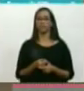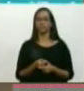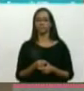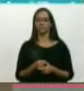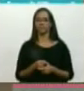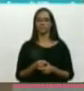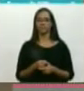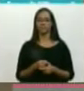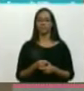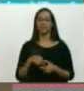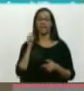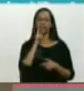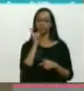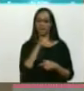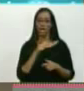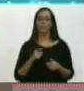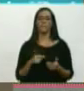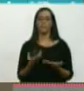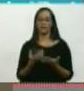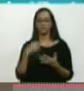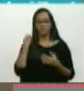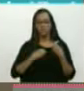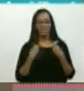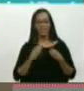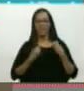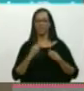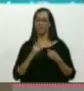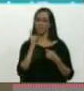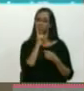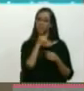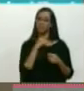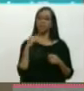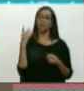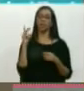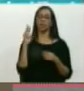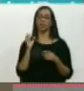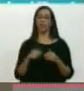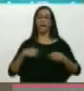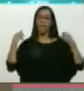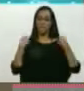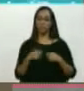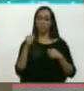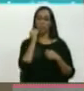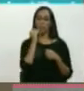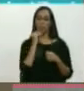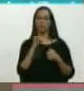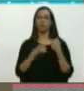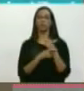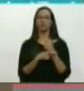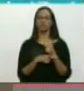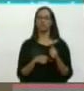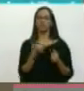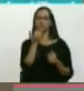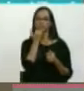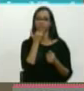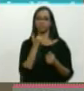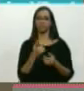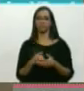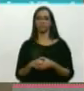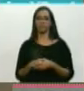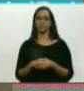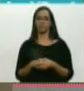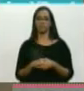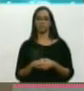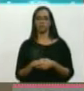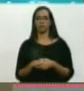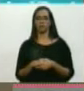@Danger0007. Eso se llama el karma. Lo que le llegó a Duque. Apostó por el bobolongo de Guaidó y le salió el tiro por la curata. Mira,